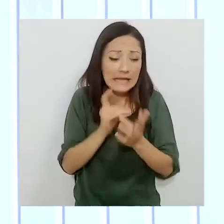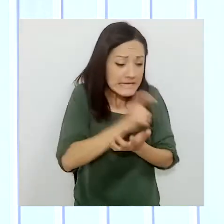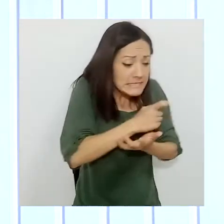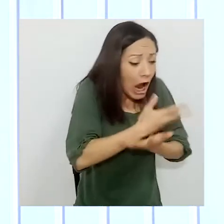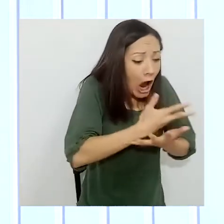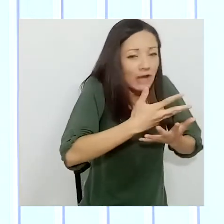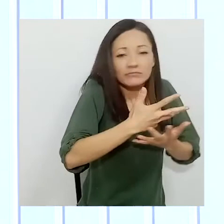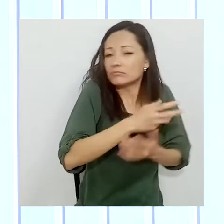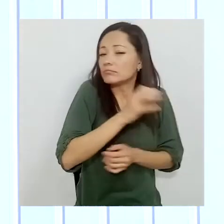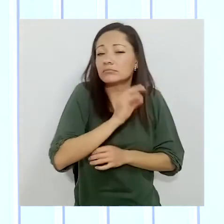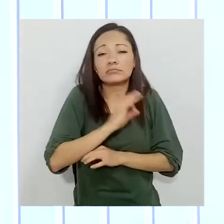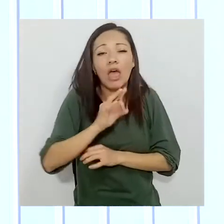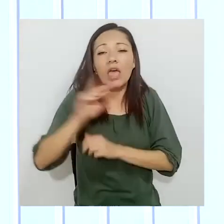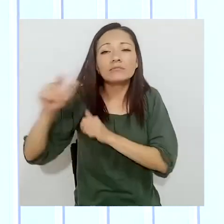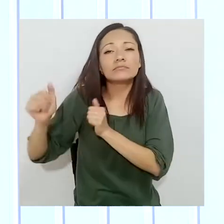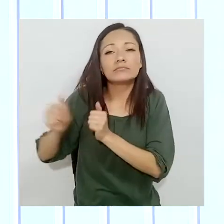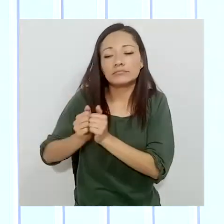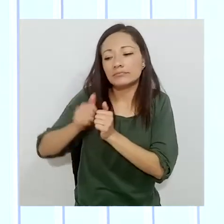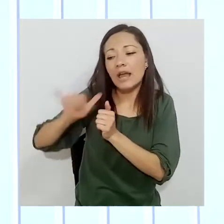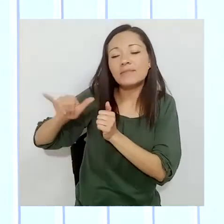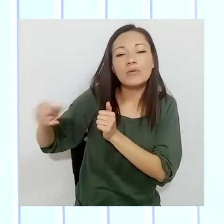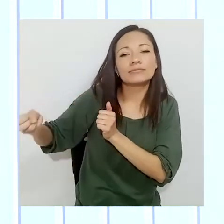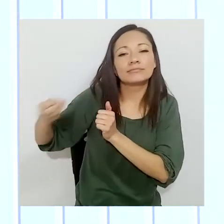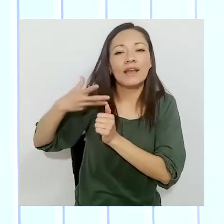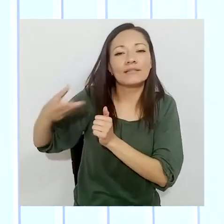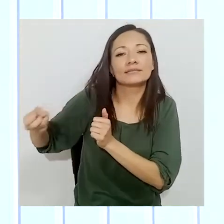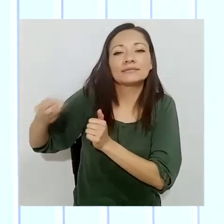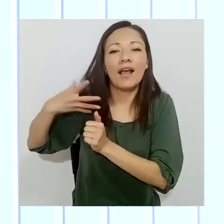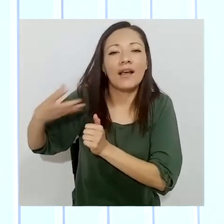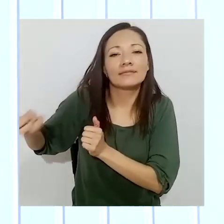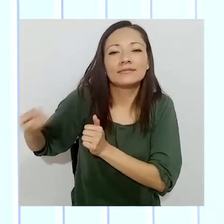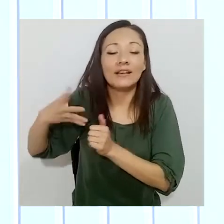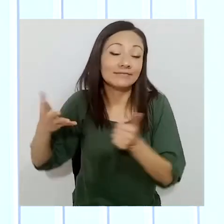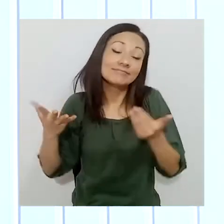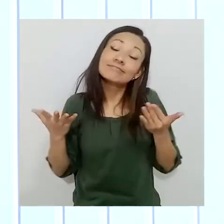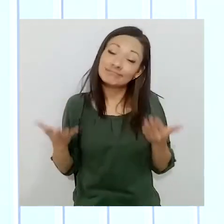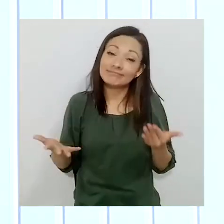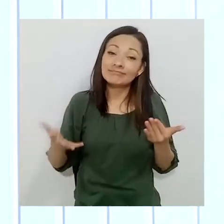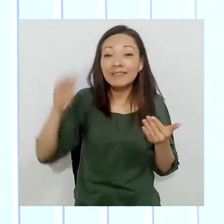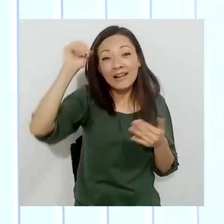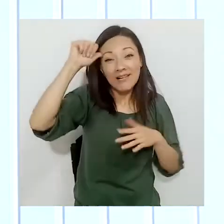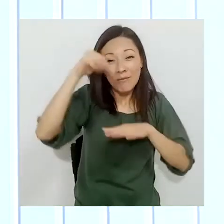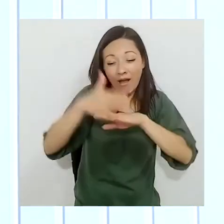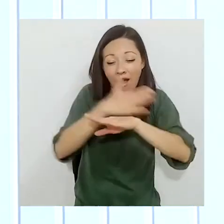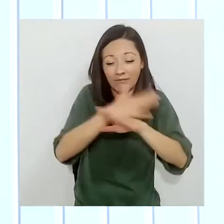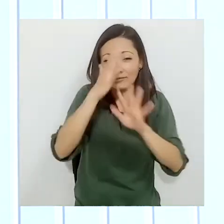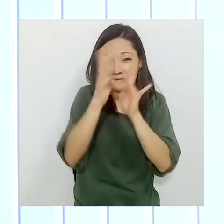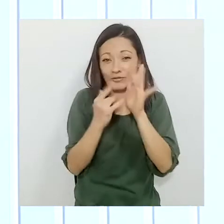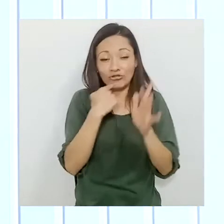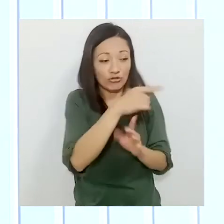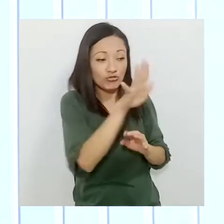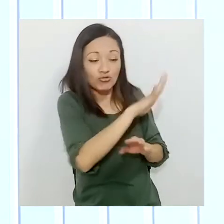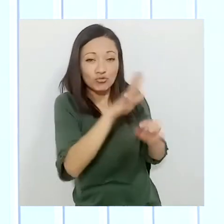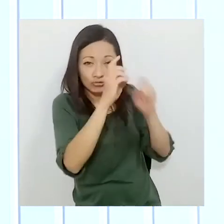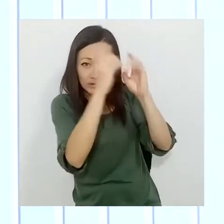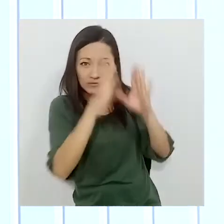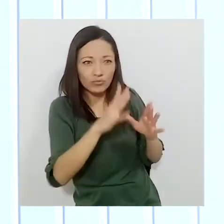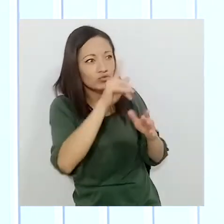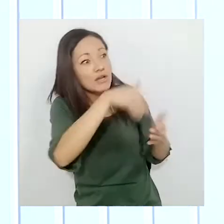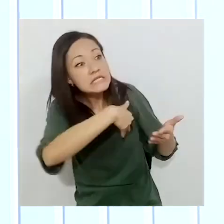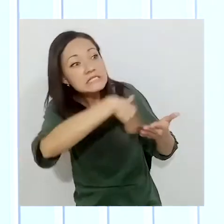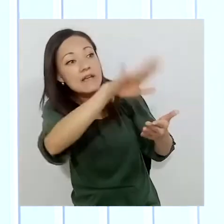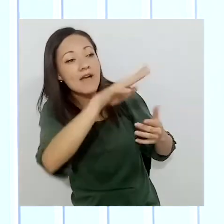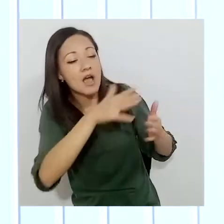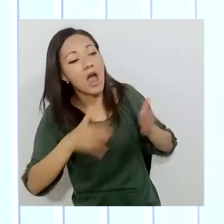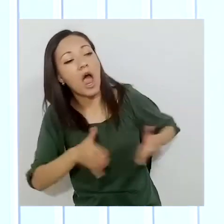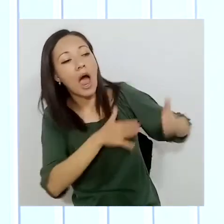discípulos, no lleven nada para el camino, no se preocupen, yo los voy a proveer, yo los voy a dar. Yo les voy a suplir. Yo voy a abrir la